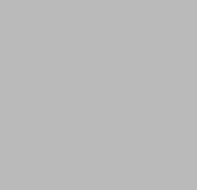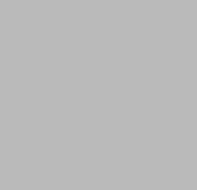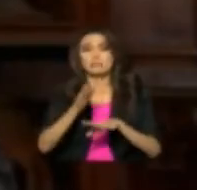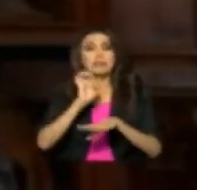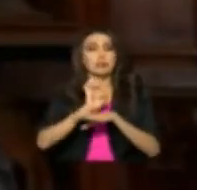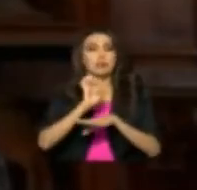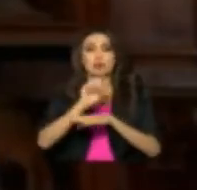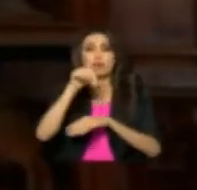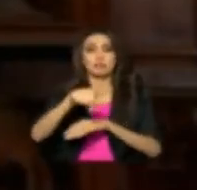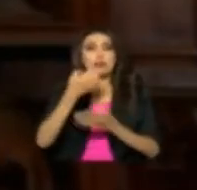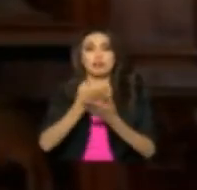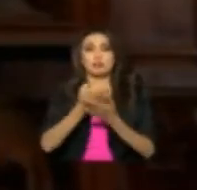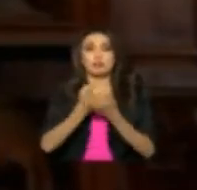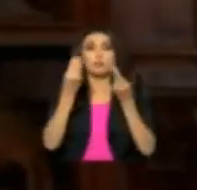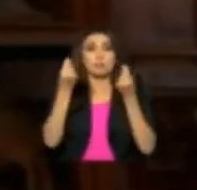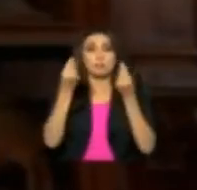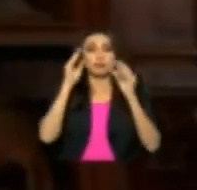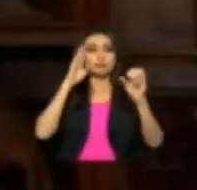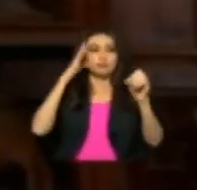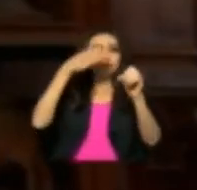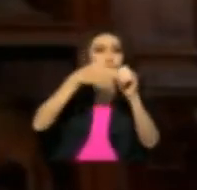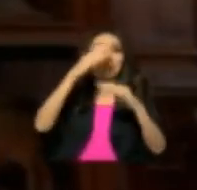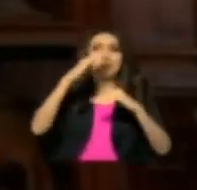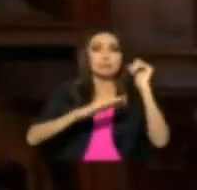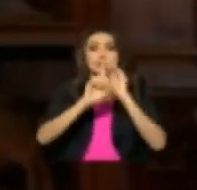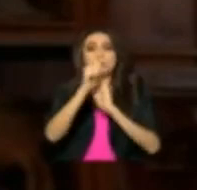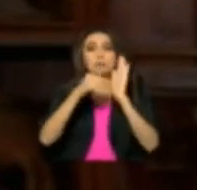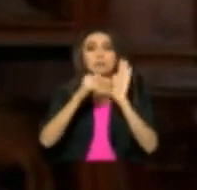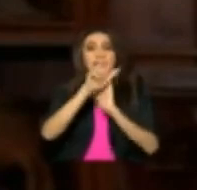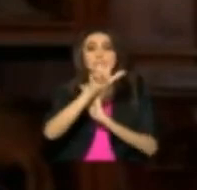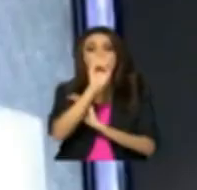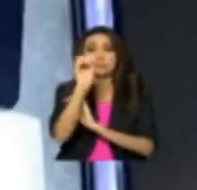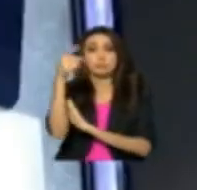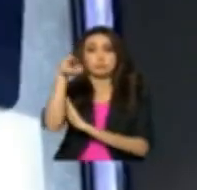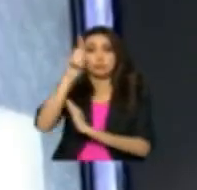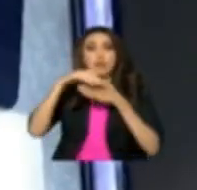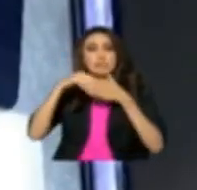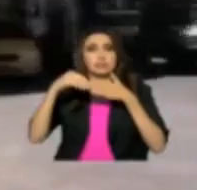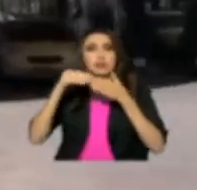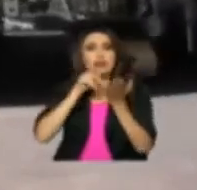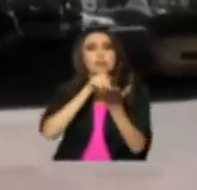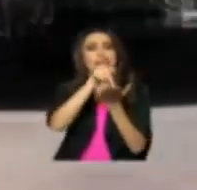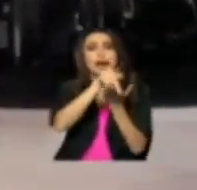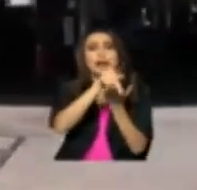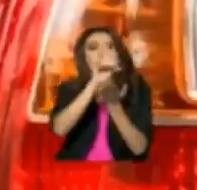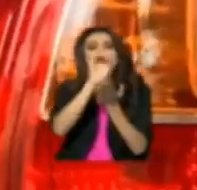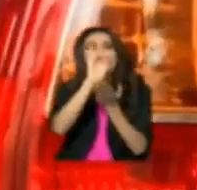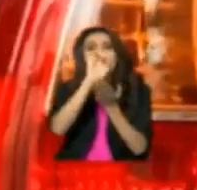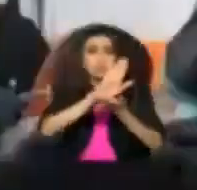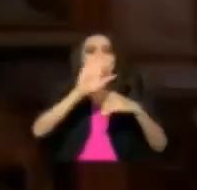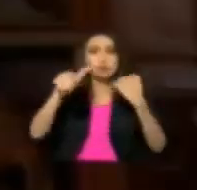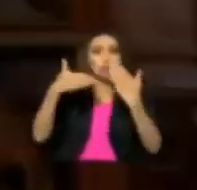el paquetazo. El país destina más de 1.300 millones de dólares al año en subsidios al diésel, a la gasolina